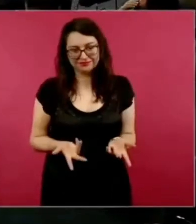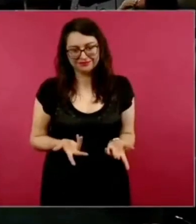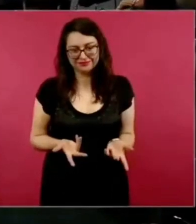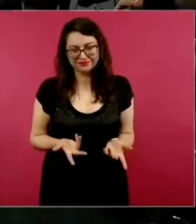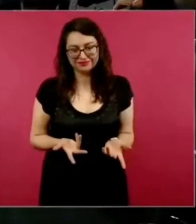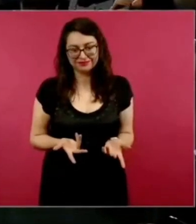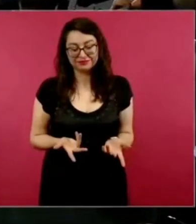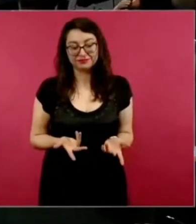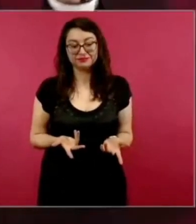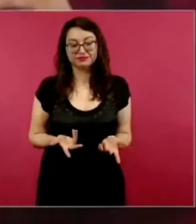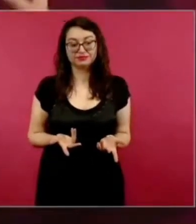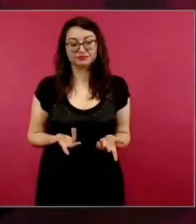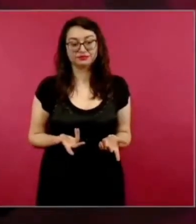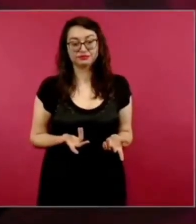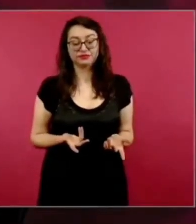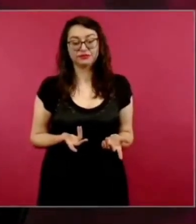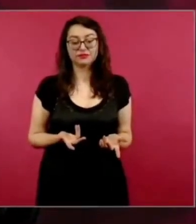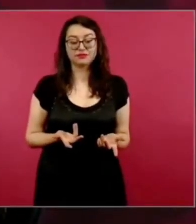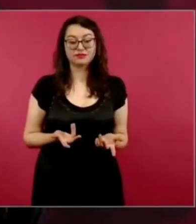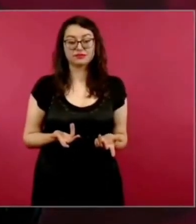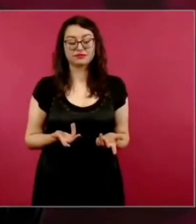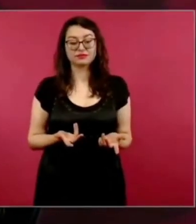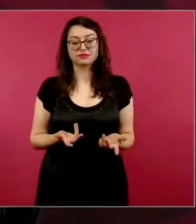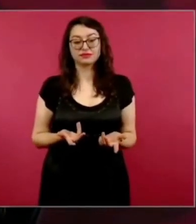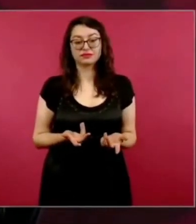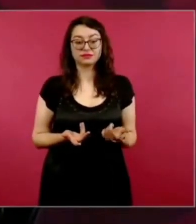Se rescata con dinero público